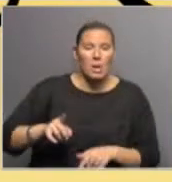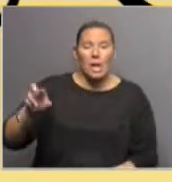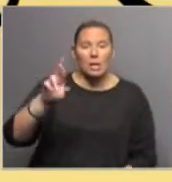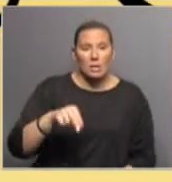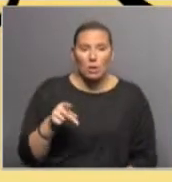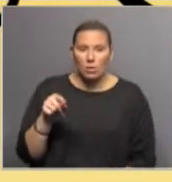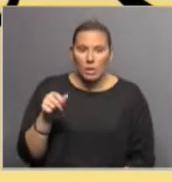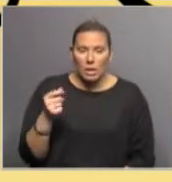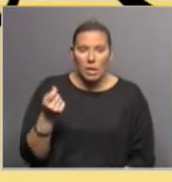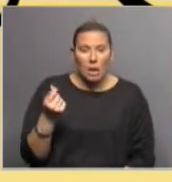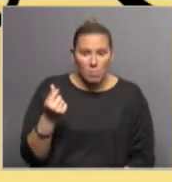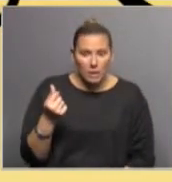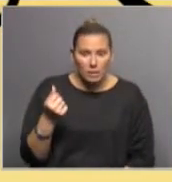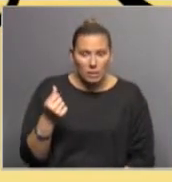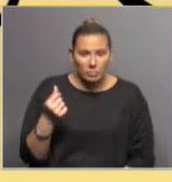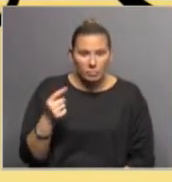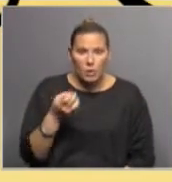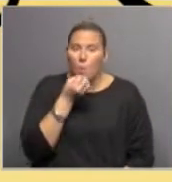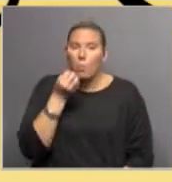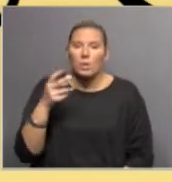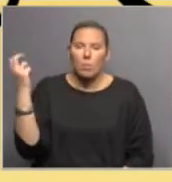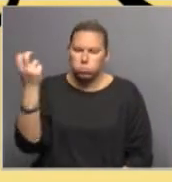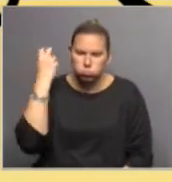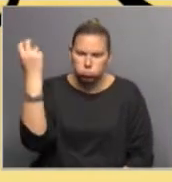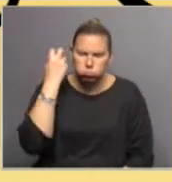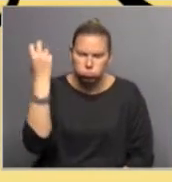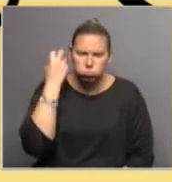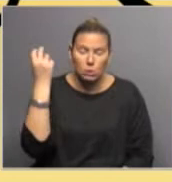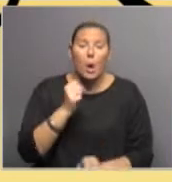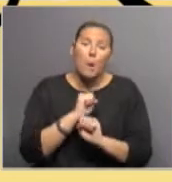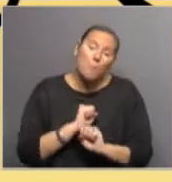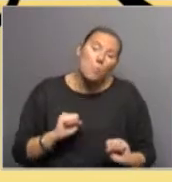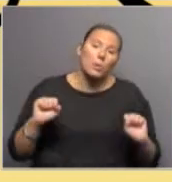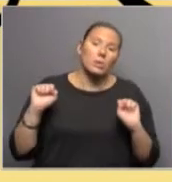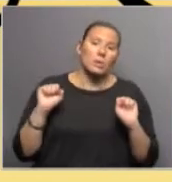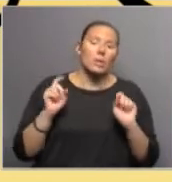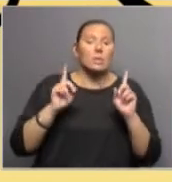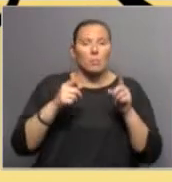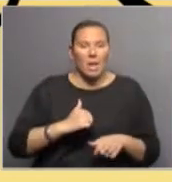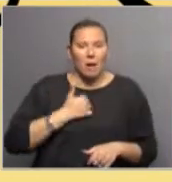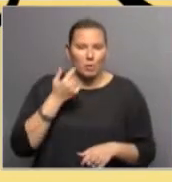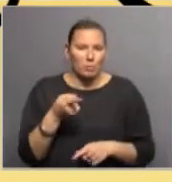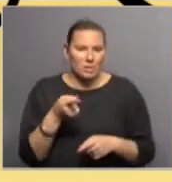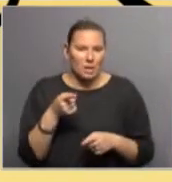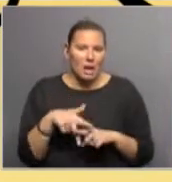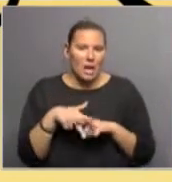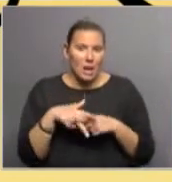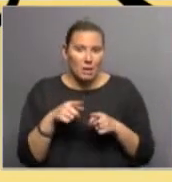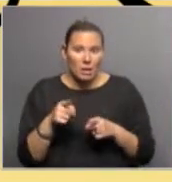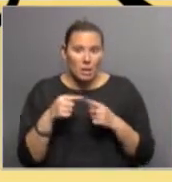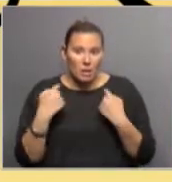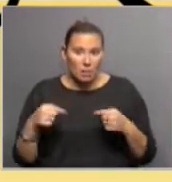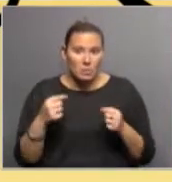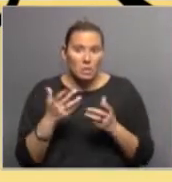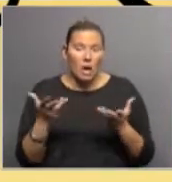costa oceánica, que tiene muy buenas condiciones de viento y por ende nos podrían permitir también aprovechar ese recurso, que es lo que